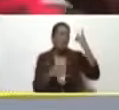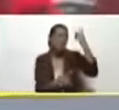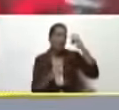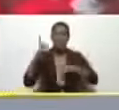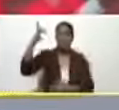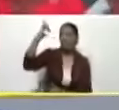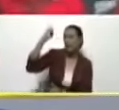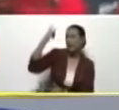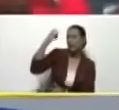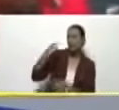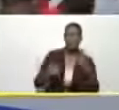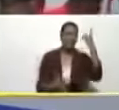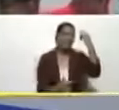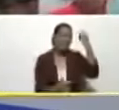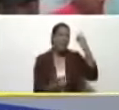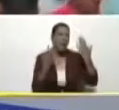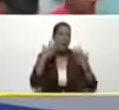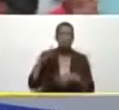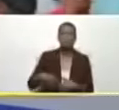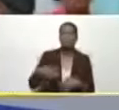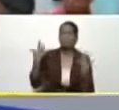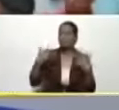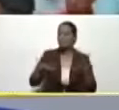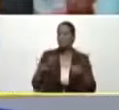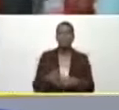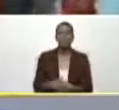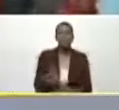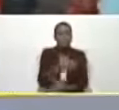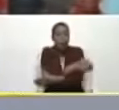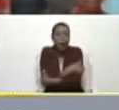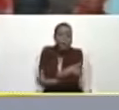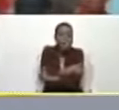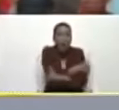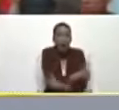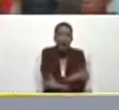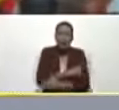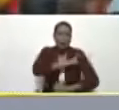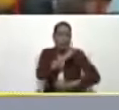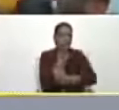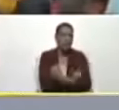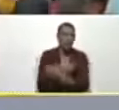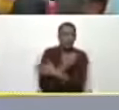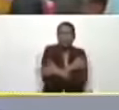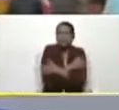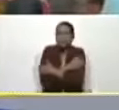aquí selfie por allá nos abrazamos con